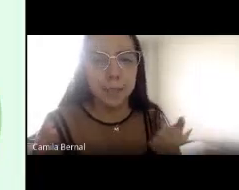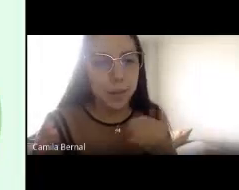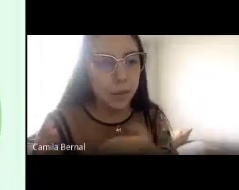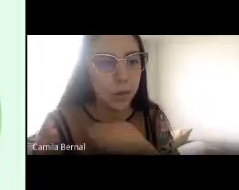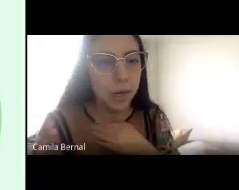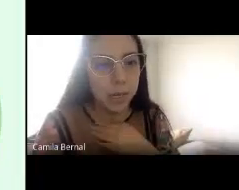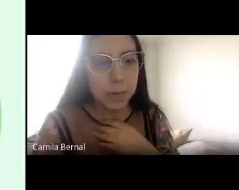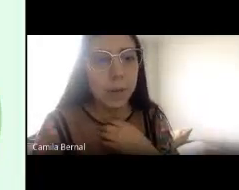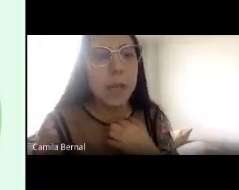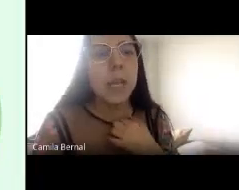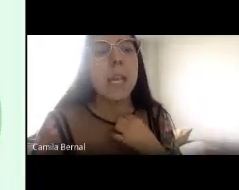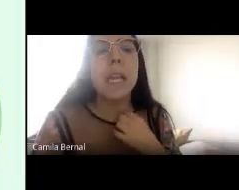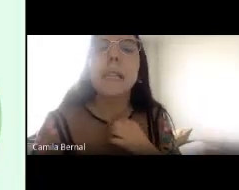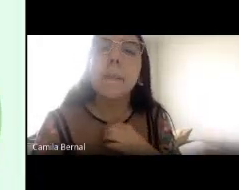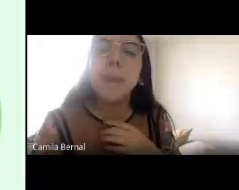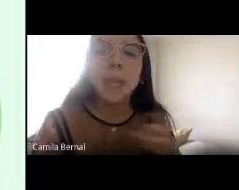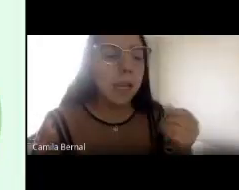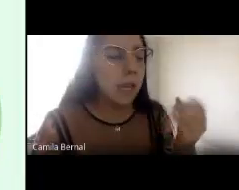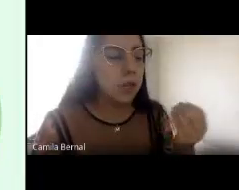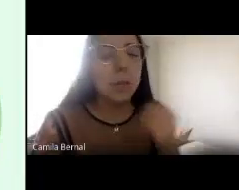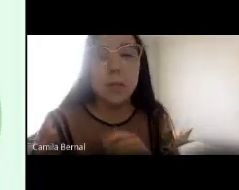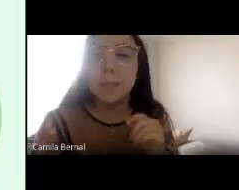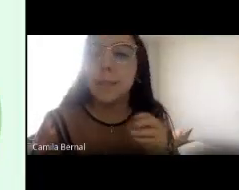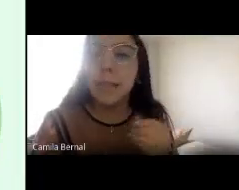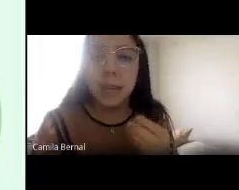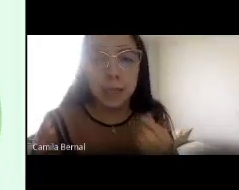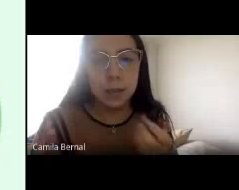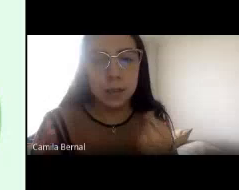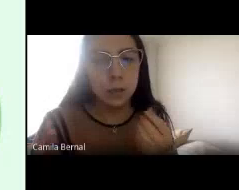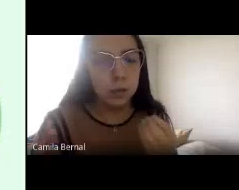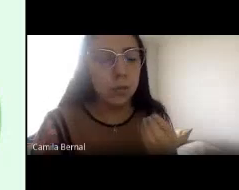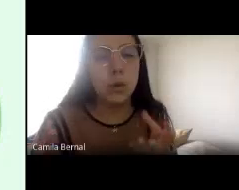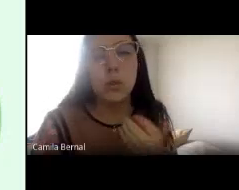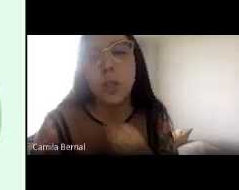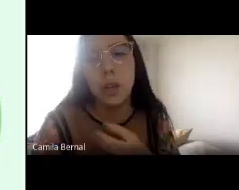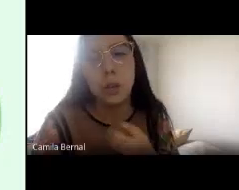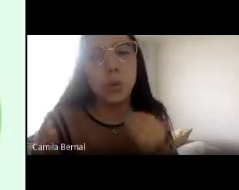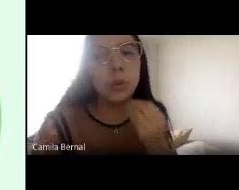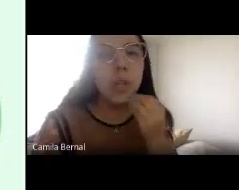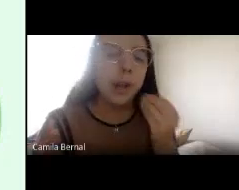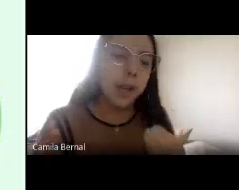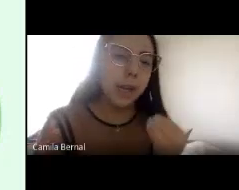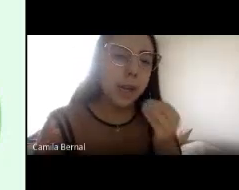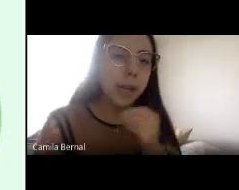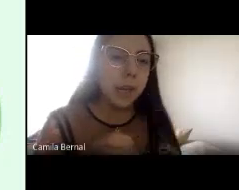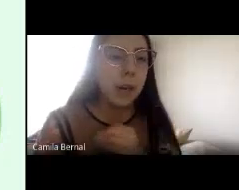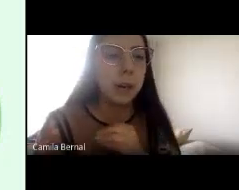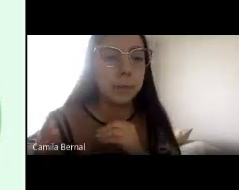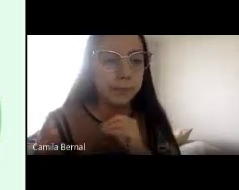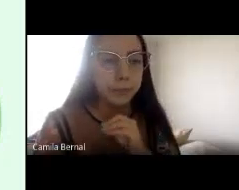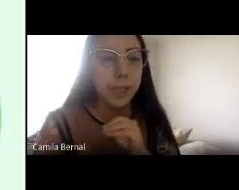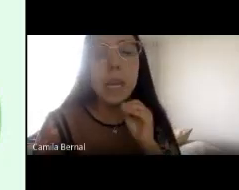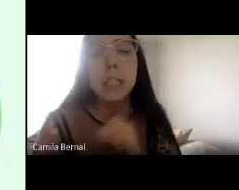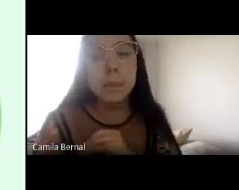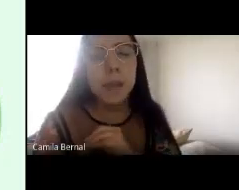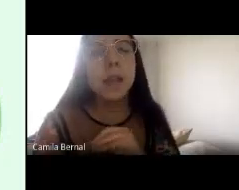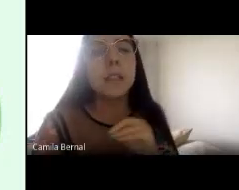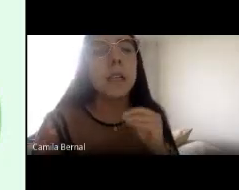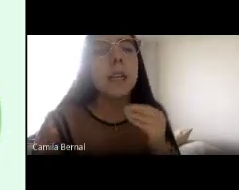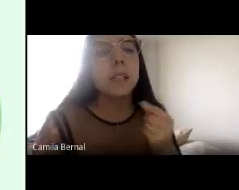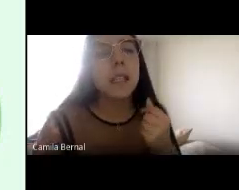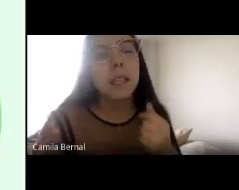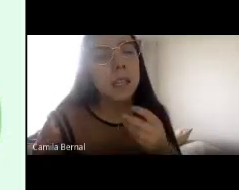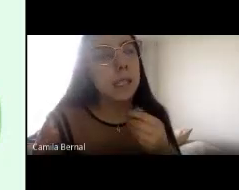realizar este filtro de arena y también los demás materiales que son como los gránulos, la arena, la grava y las